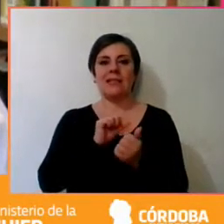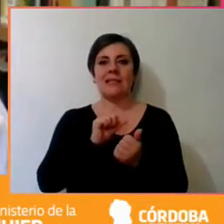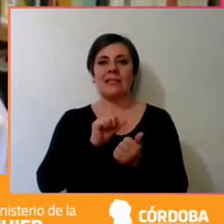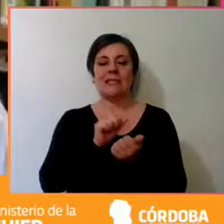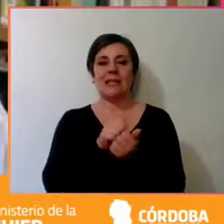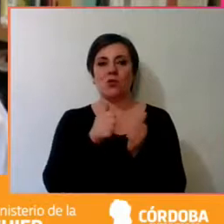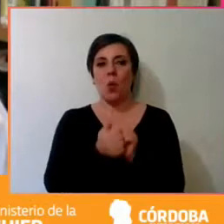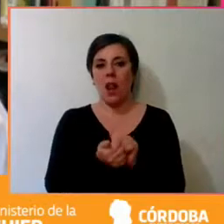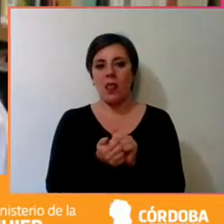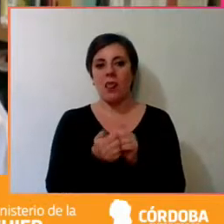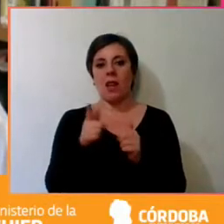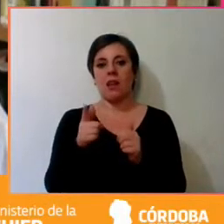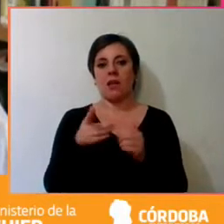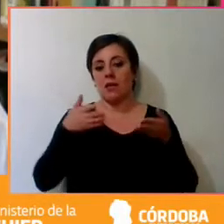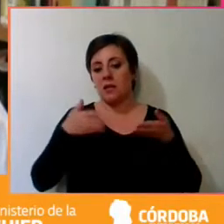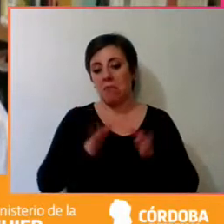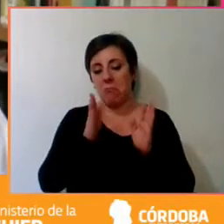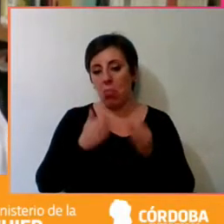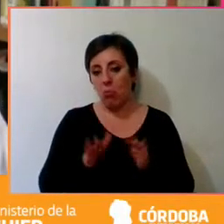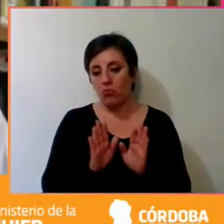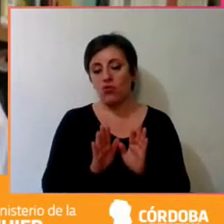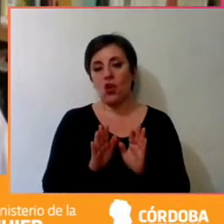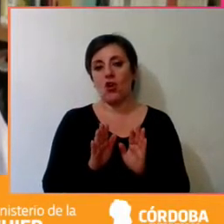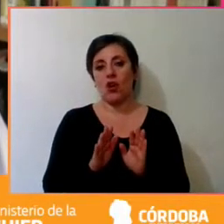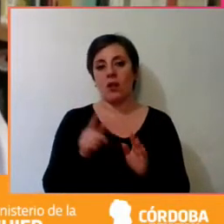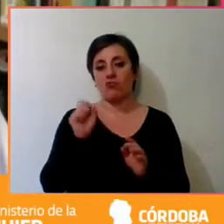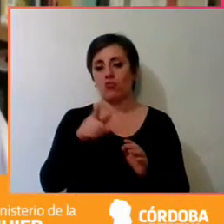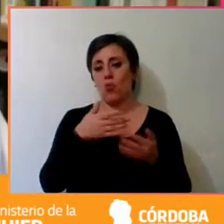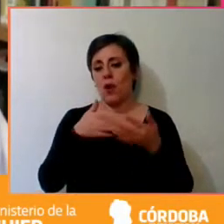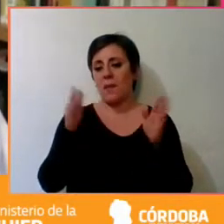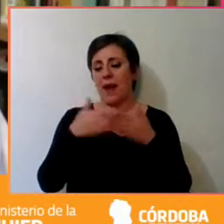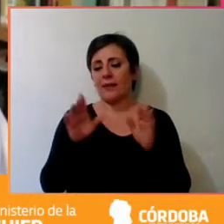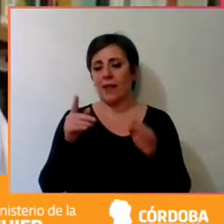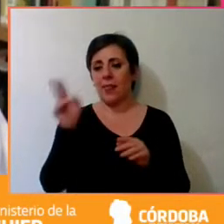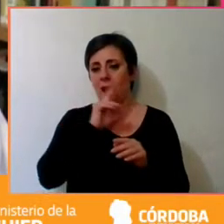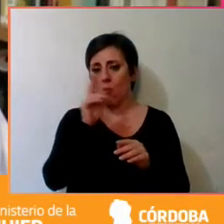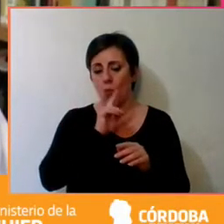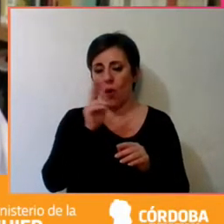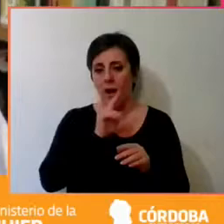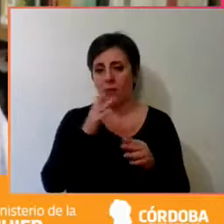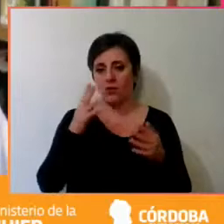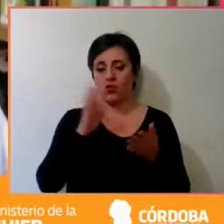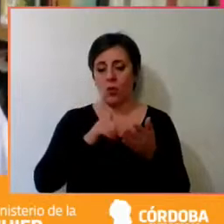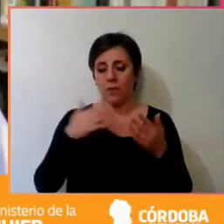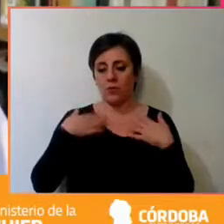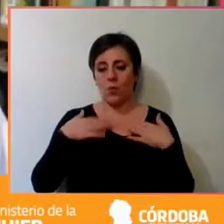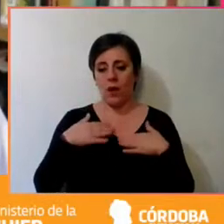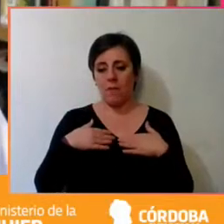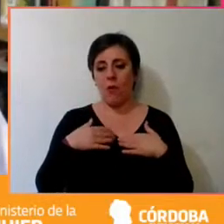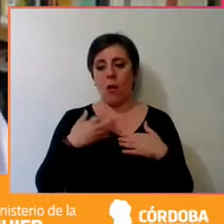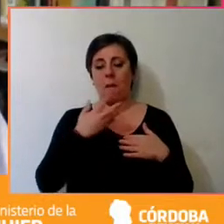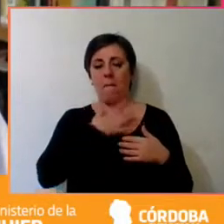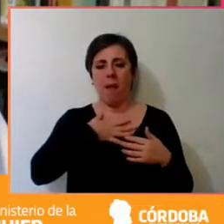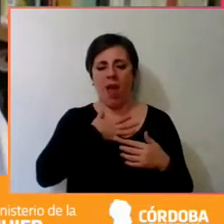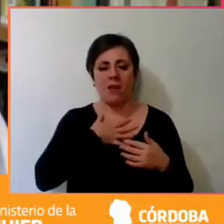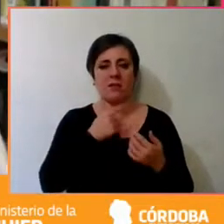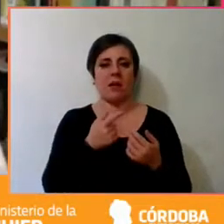sobre la reproducción, sobre las libertades de la mujer, sobre su cuerpo, su placer y